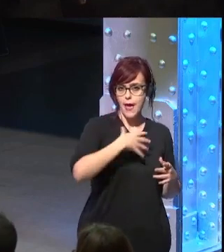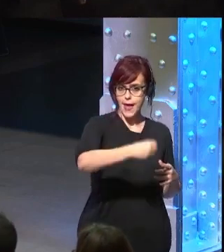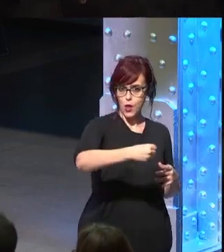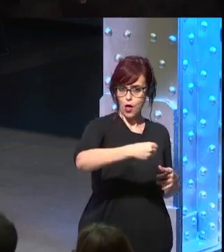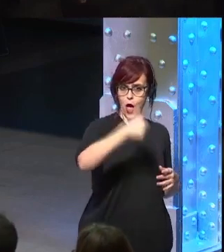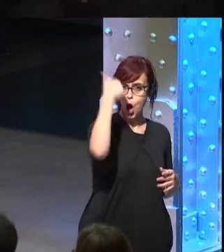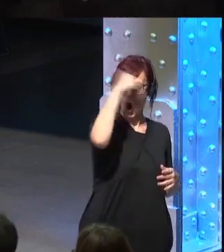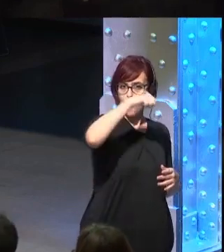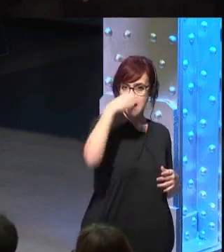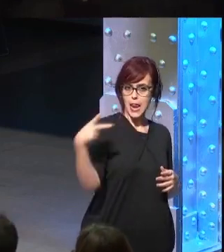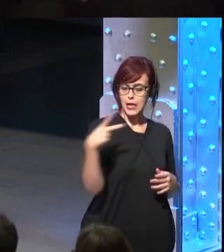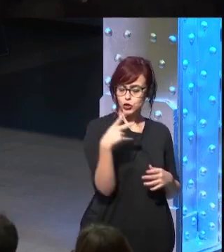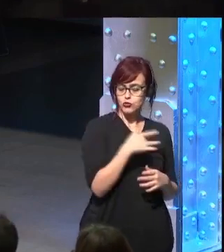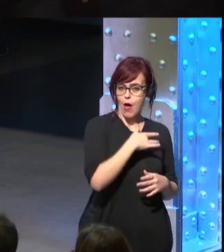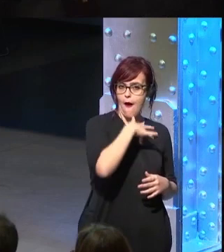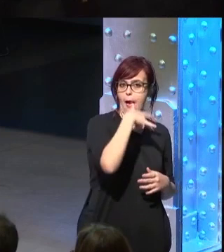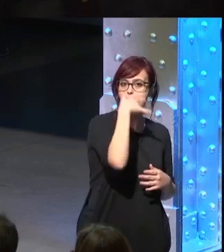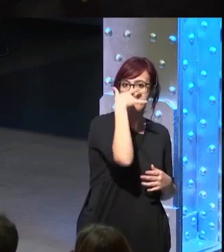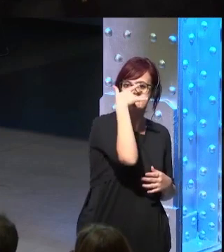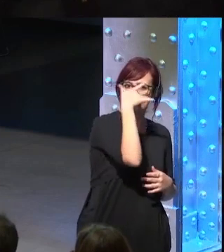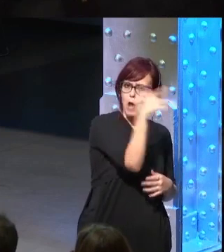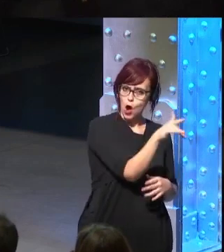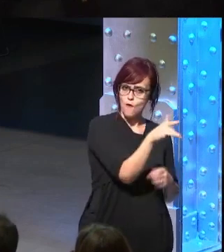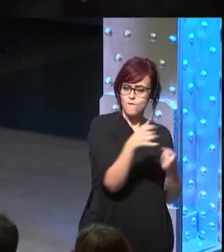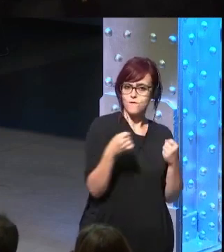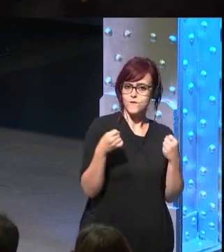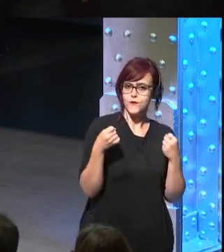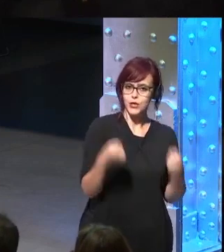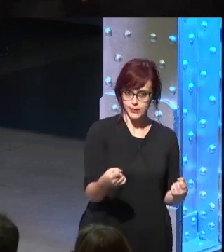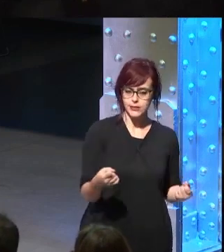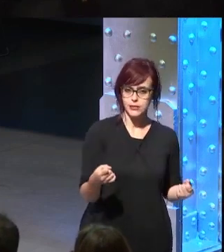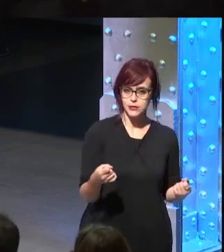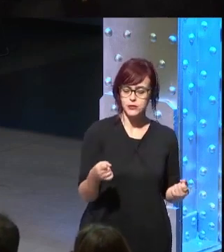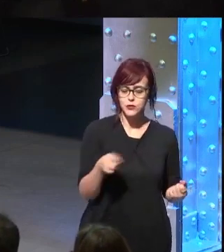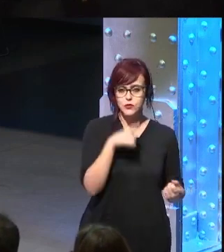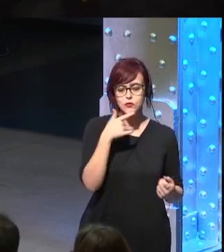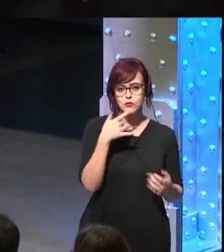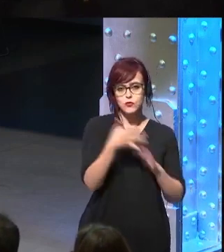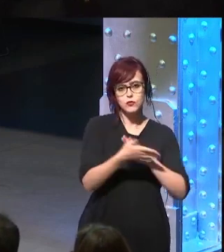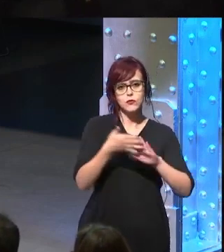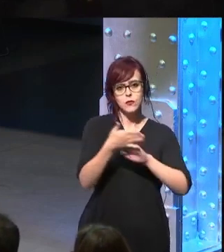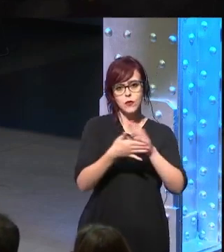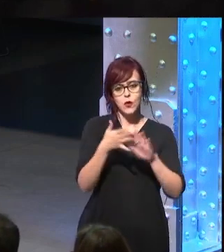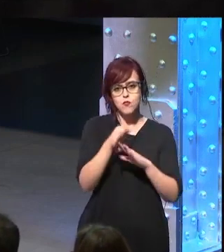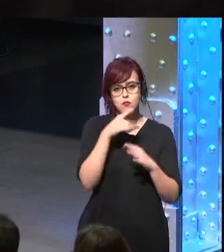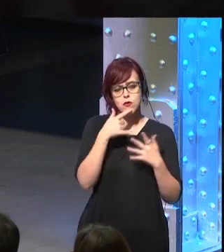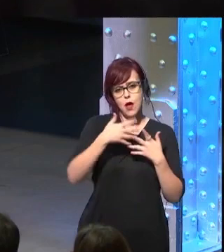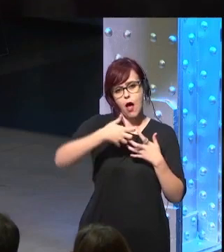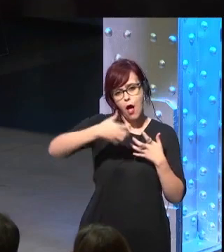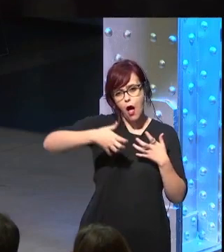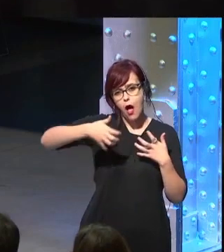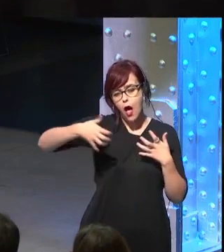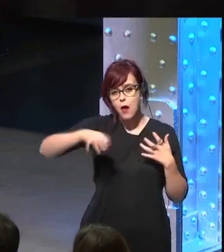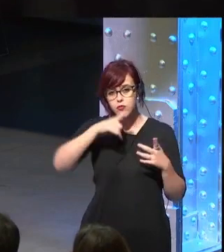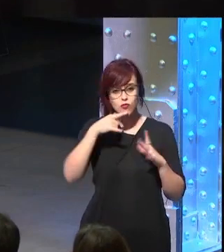hombre. El relato ahí realmente es muy alusivo, pero muy esquemático, porque